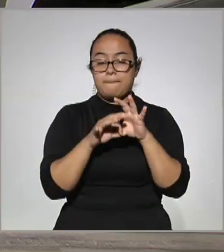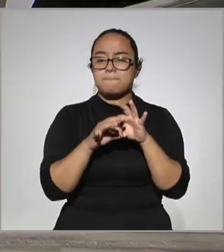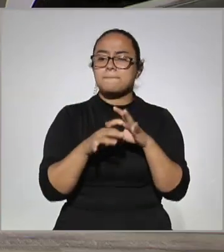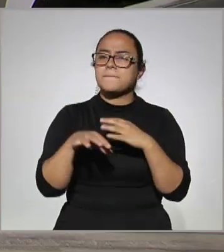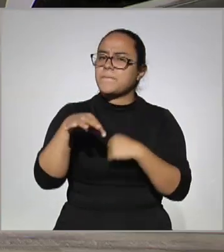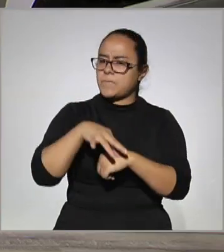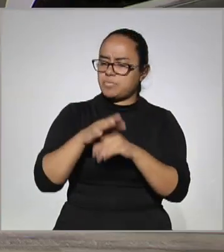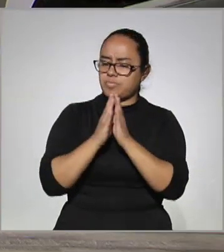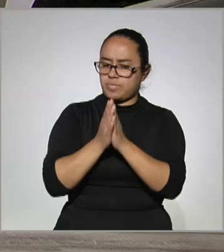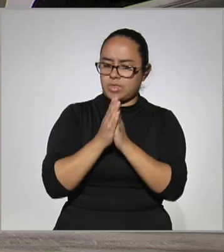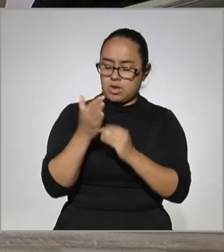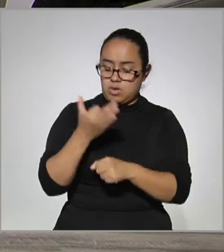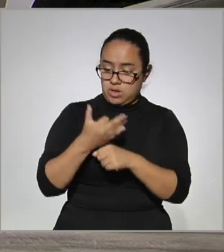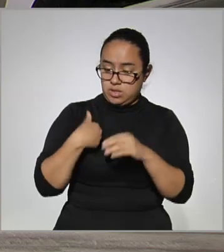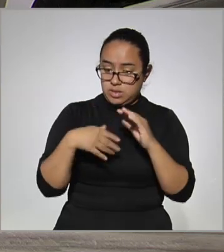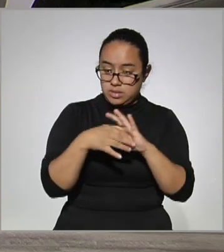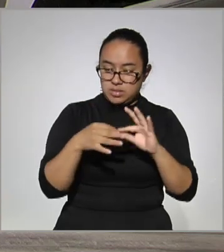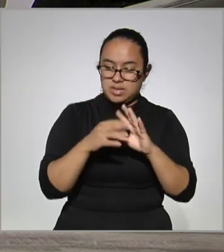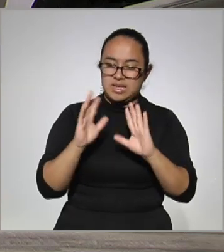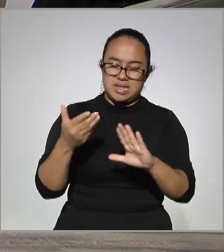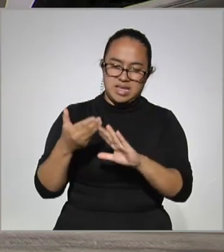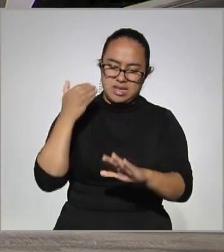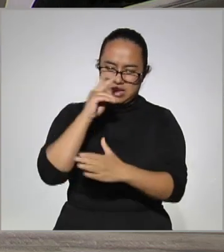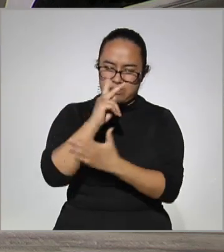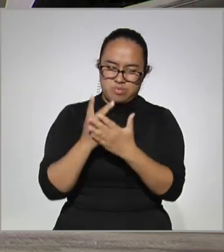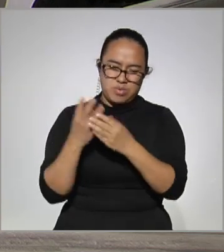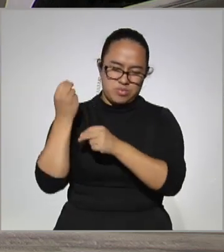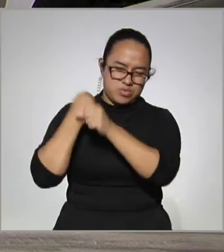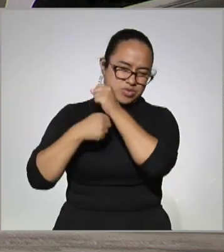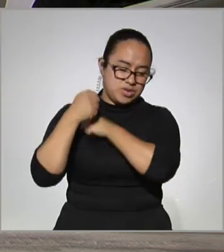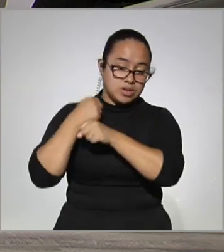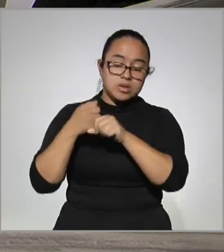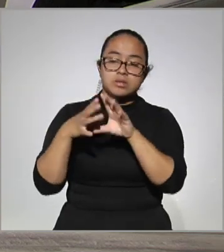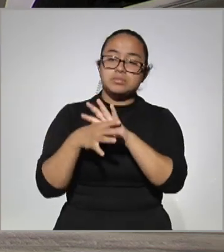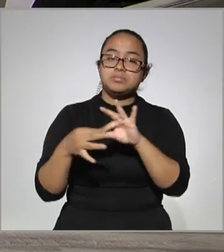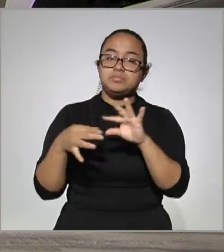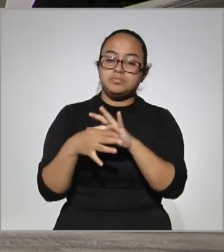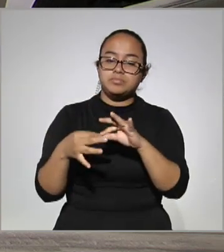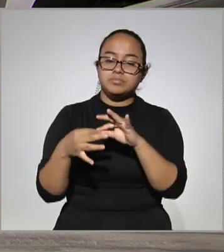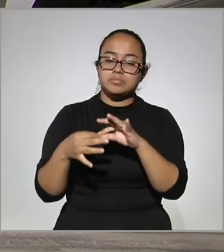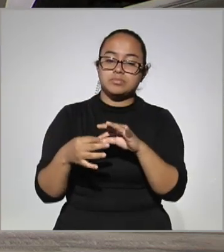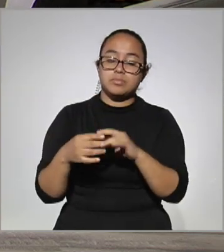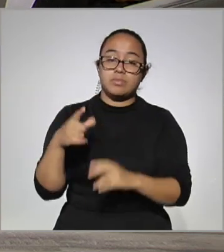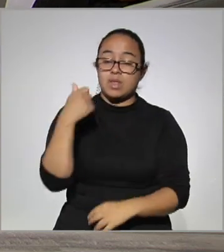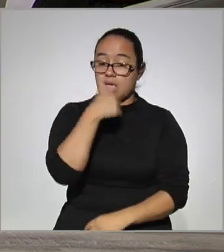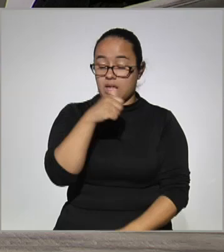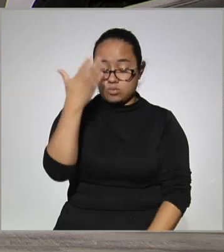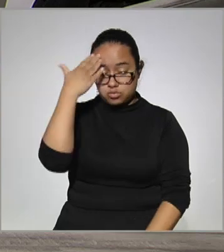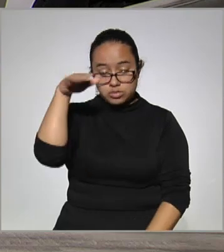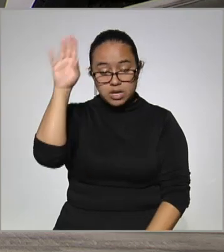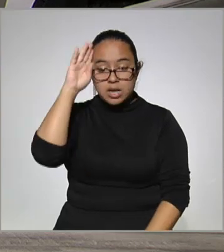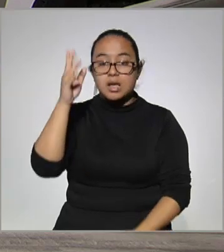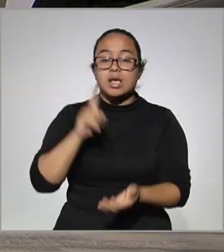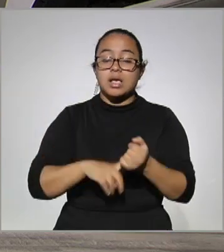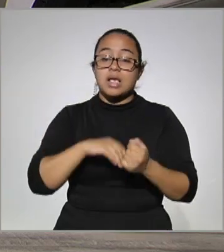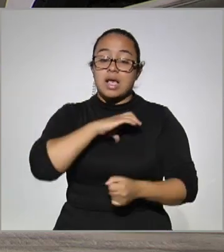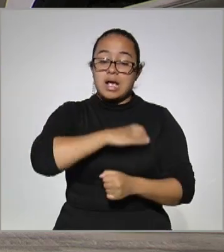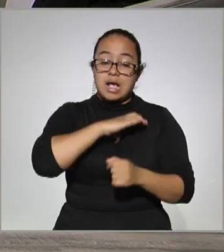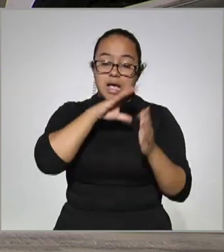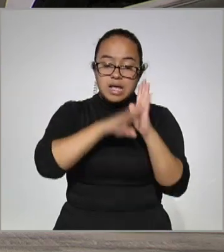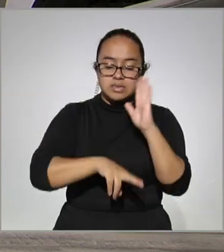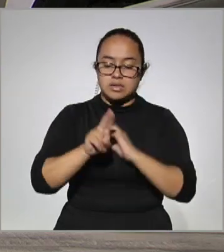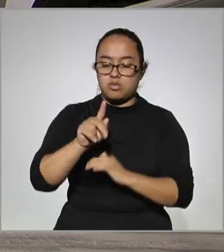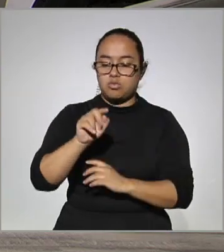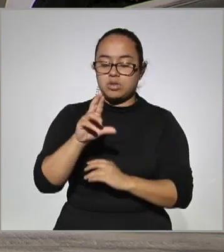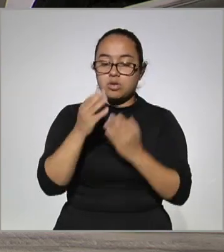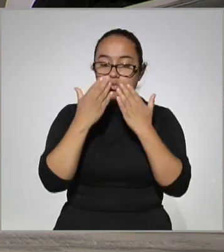Doctores, corríjanme de lo que voy a decir. Una vez que hicimos este programa hace unos años, se nos comentó que prácticamente en Australia ya no existe el cáncer cervicuterino